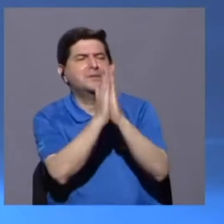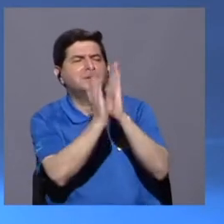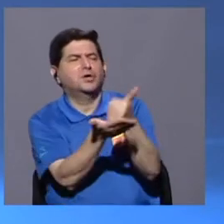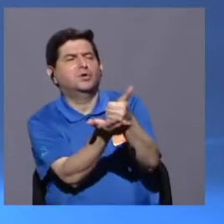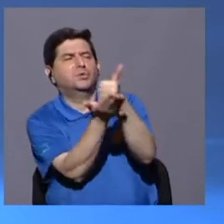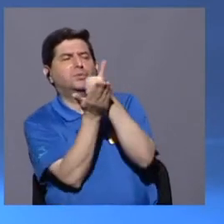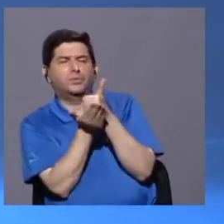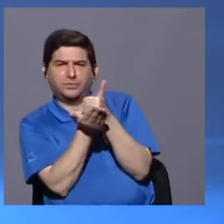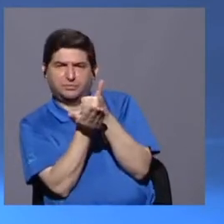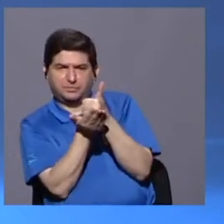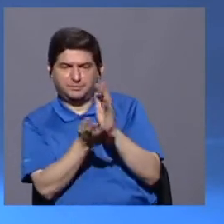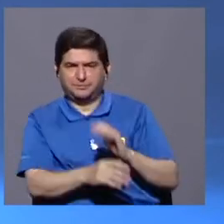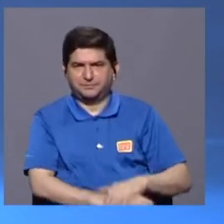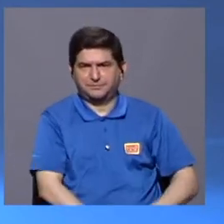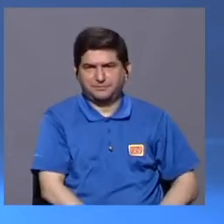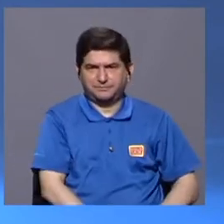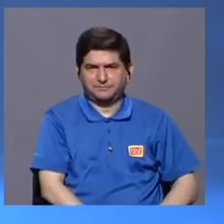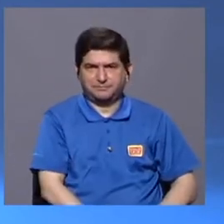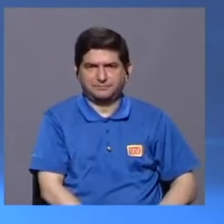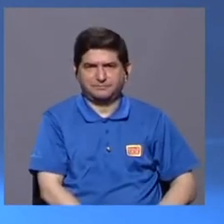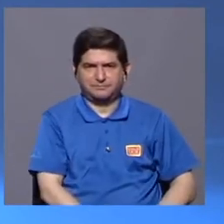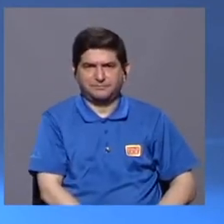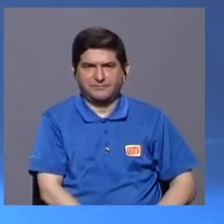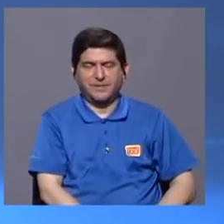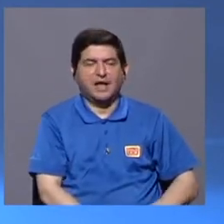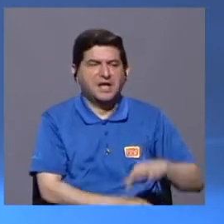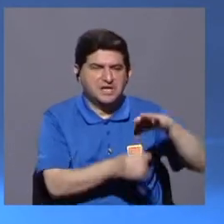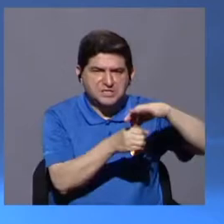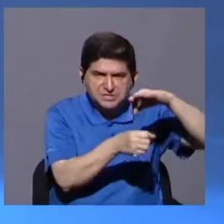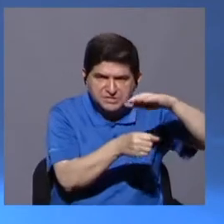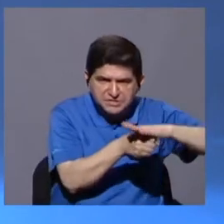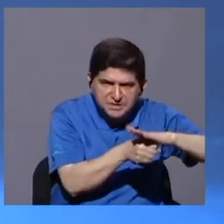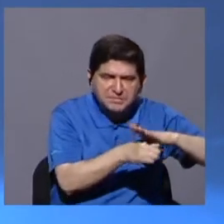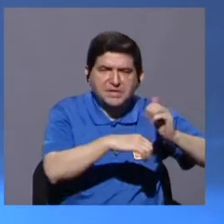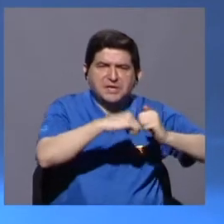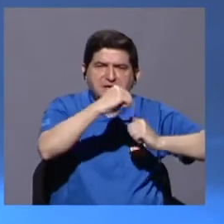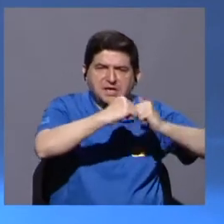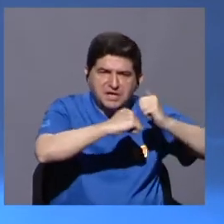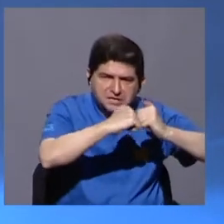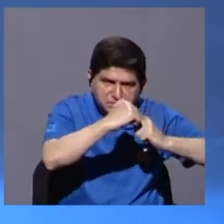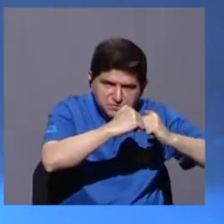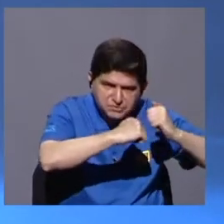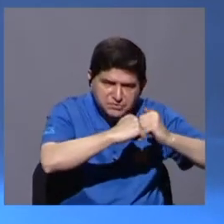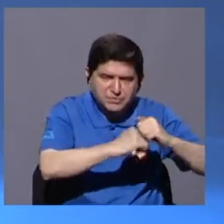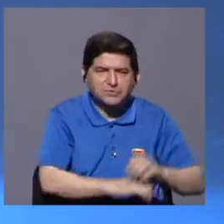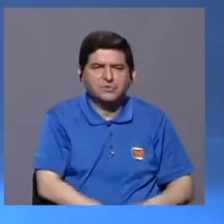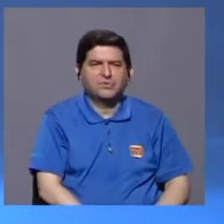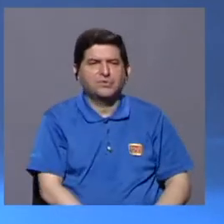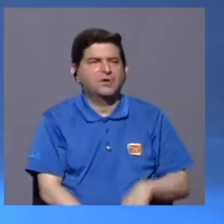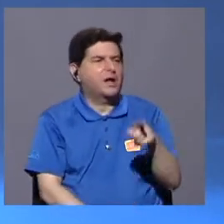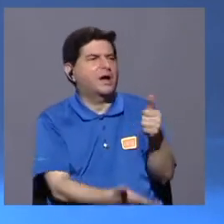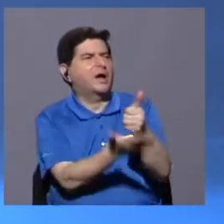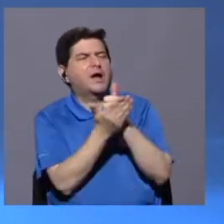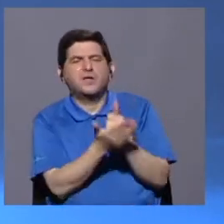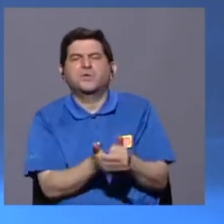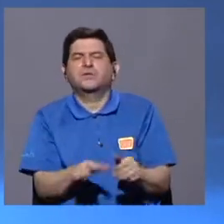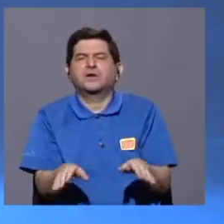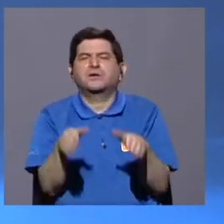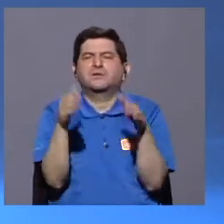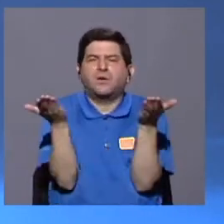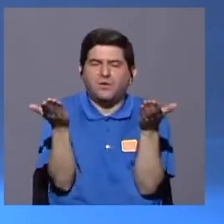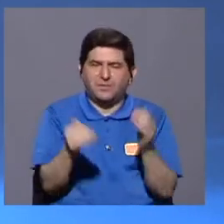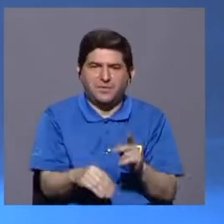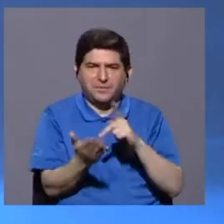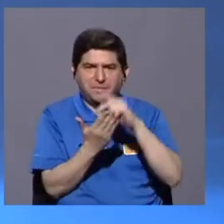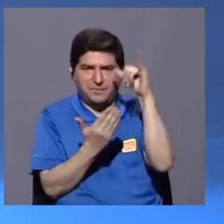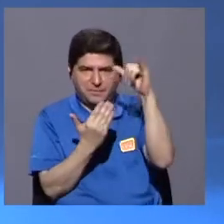ayuda en cuanto a semilla, infraestructura, ver en qué nos podían ayudar para hacer